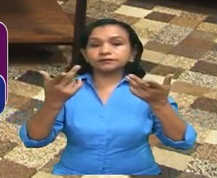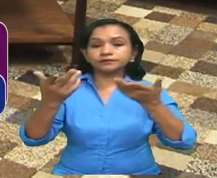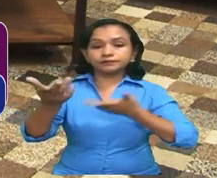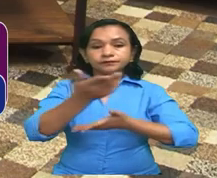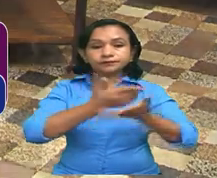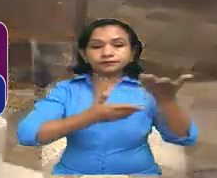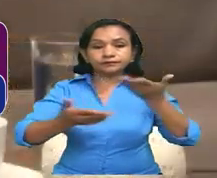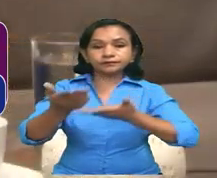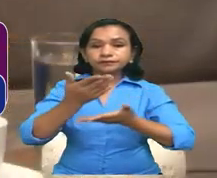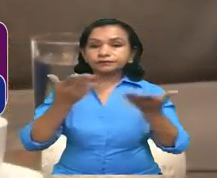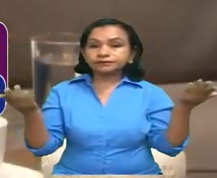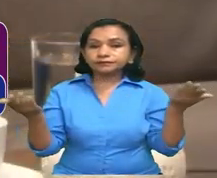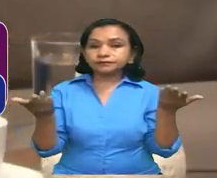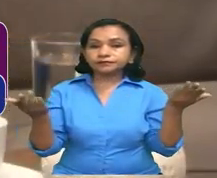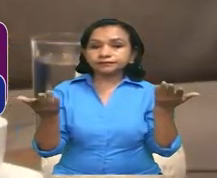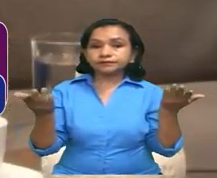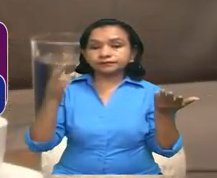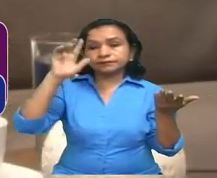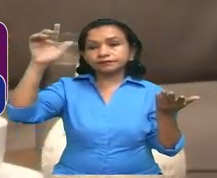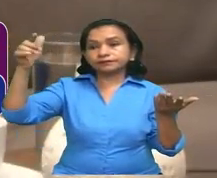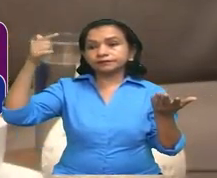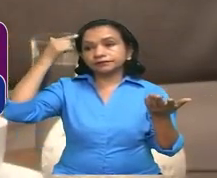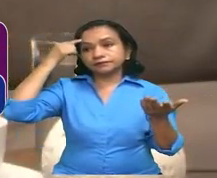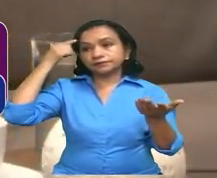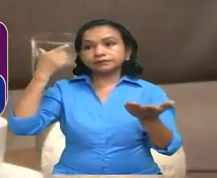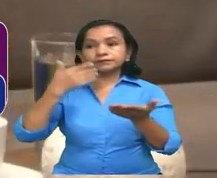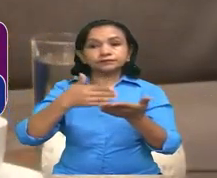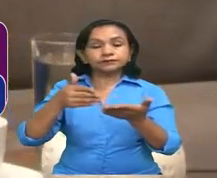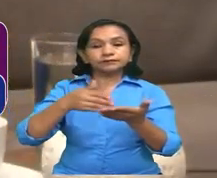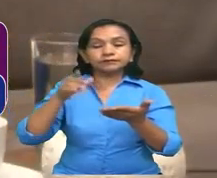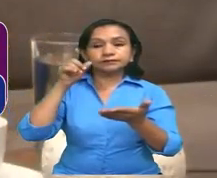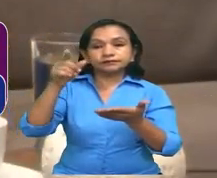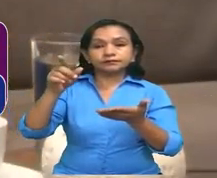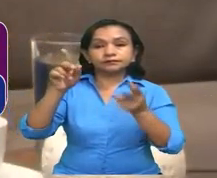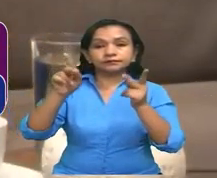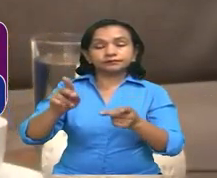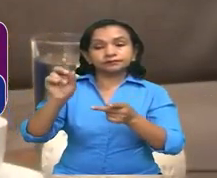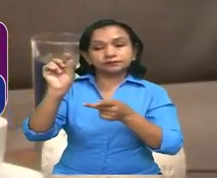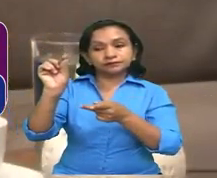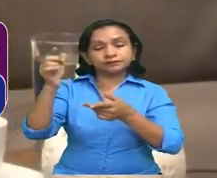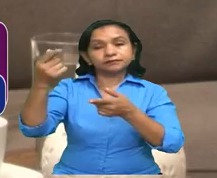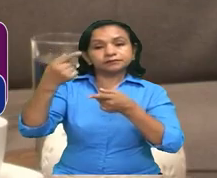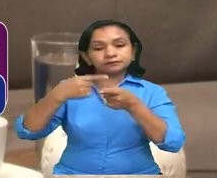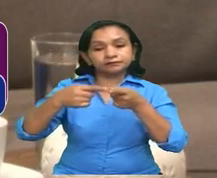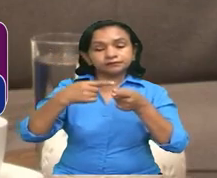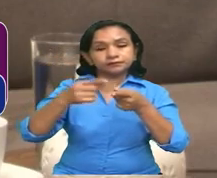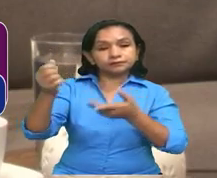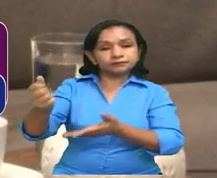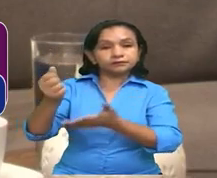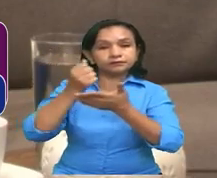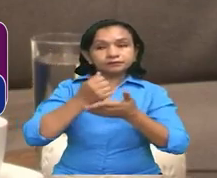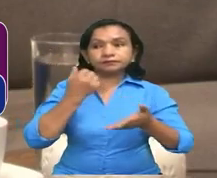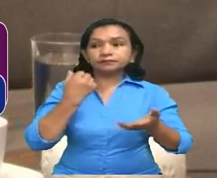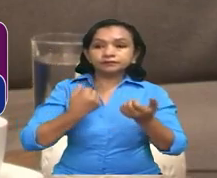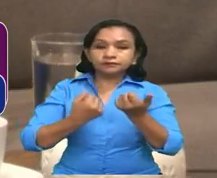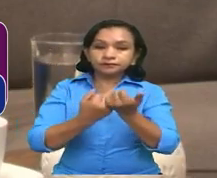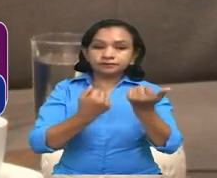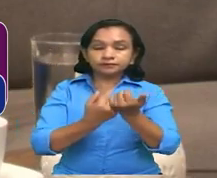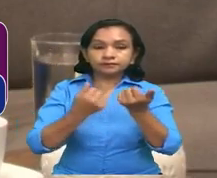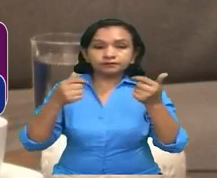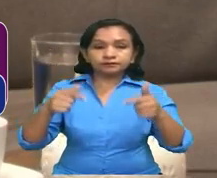realizado. Los costos habían sido muy elevados, y en esta ocasión fue un apoyo de este gobierno que se les dio a través de un cobro